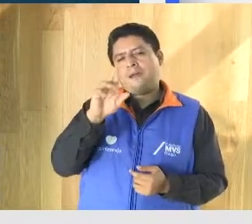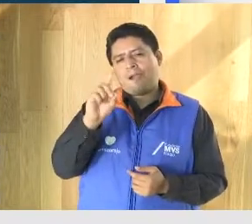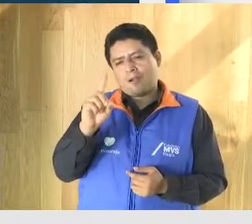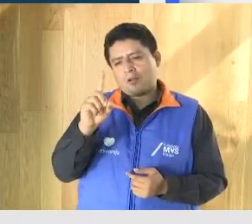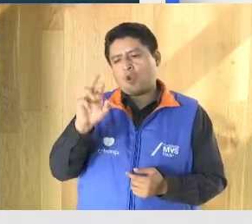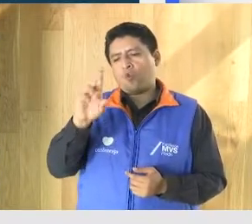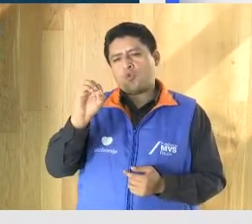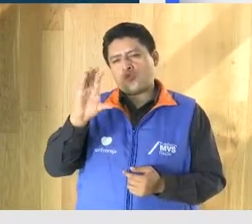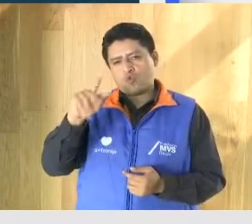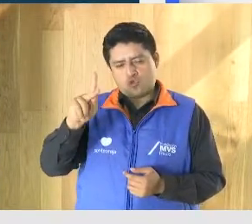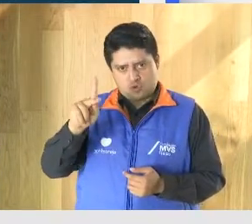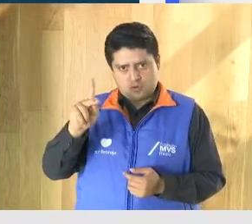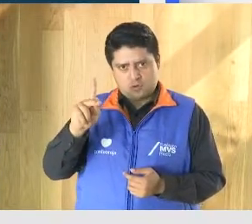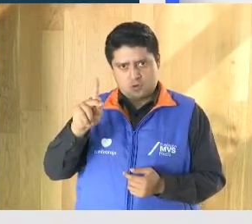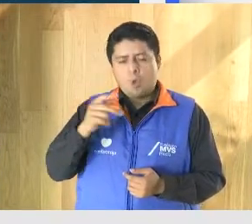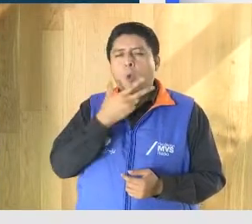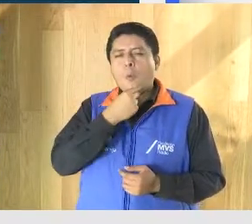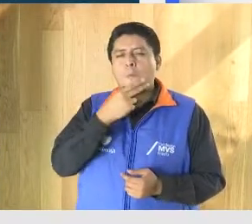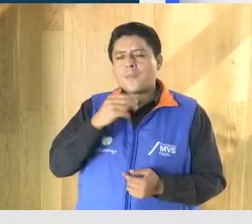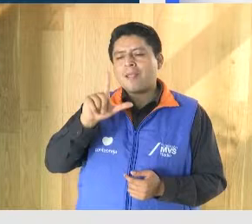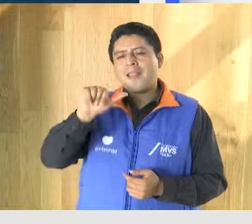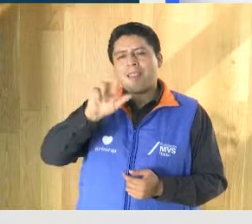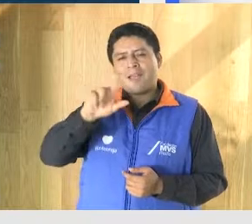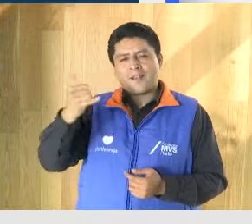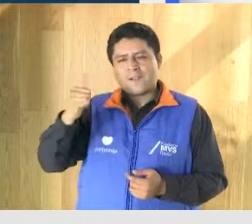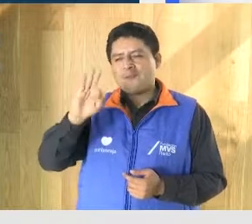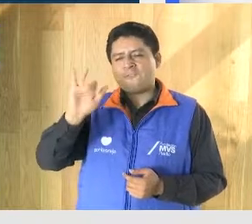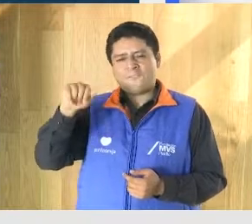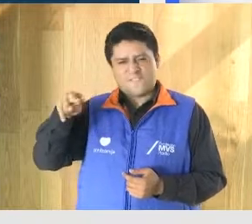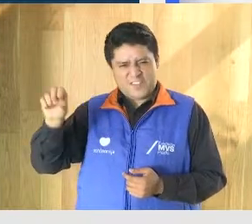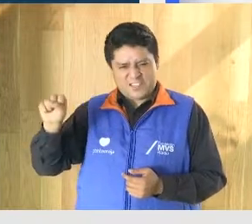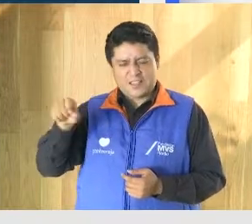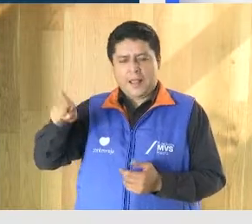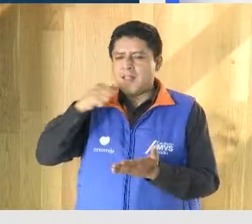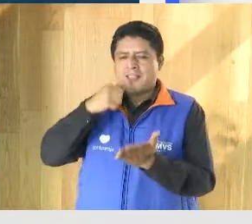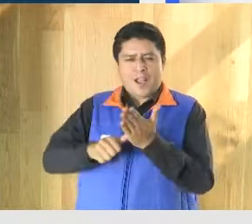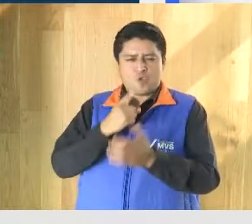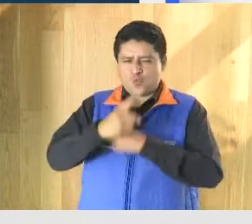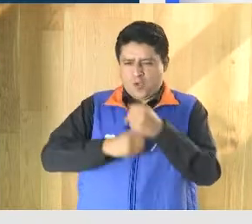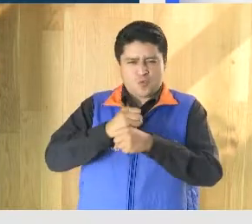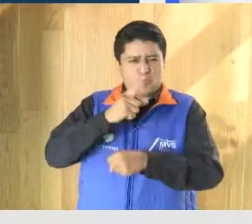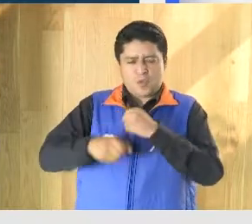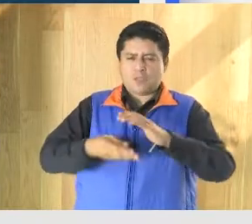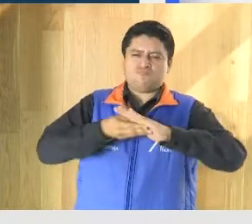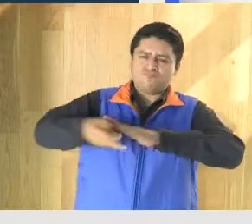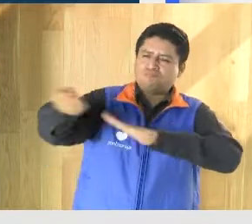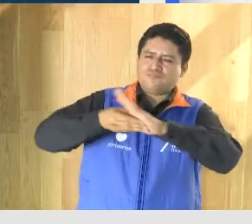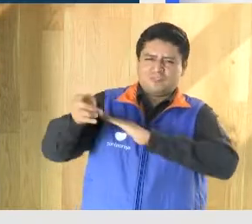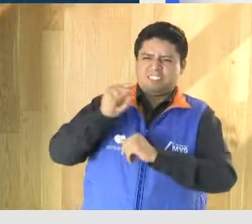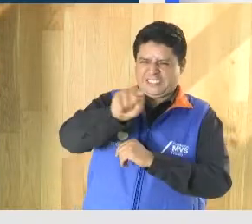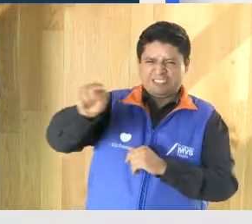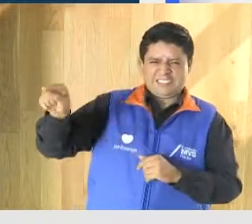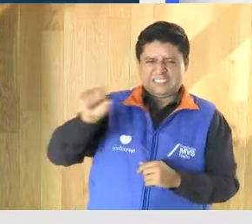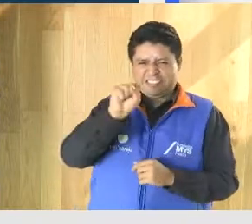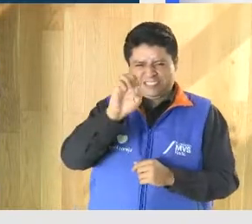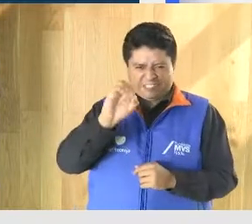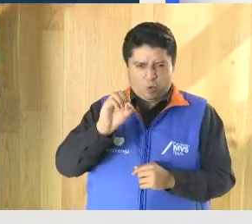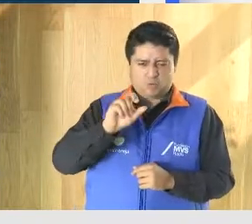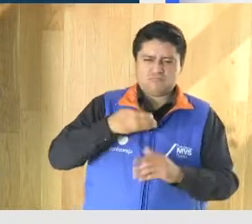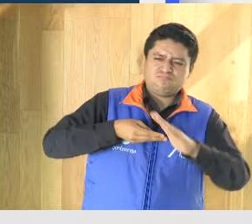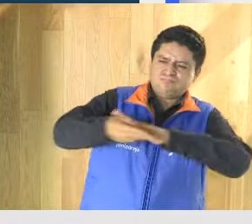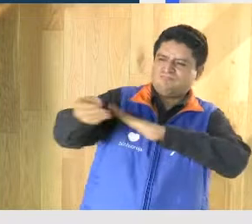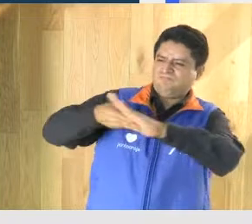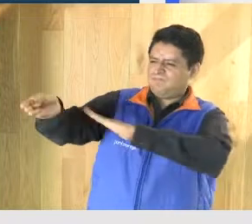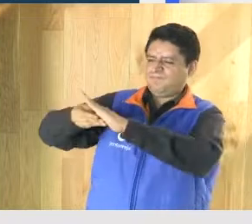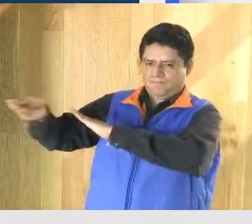carta que cada año Larry Fink envía a los CEOs en los que